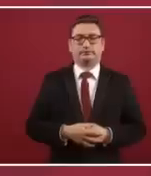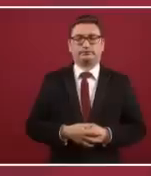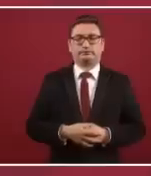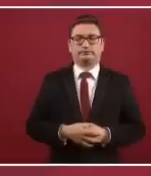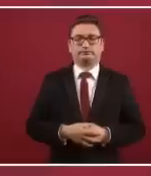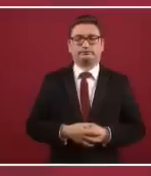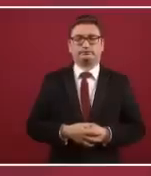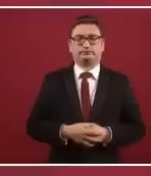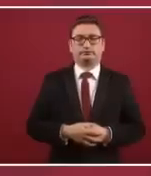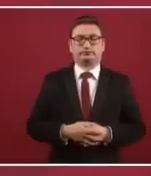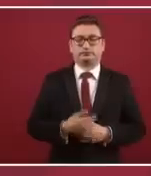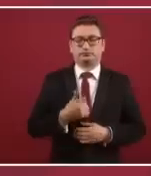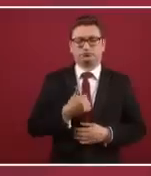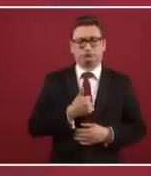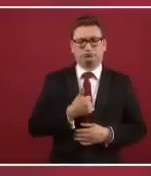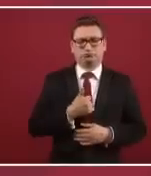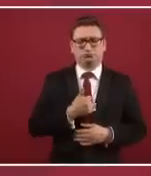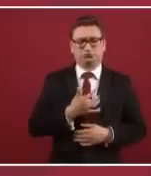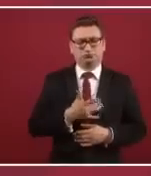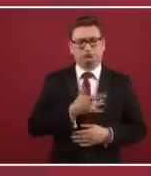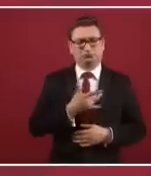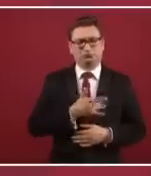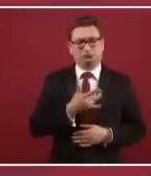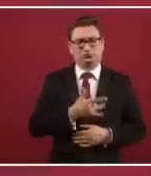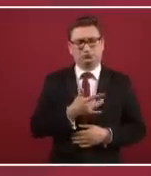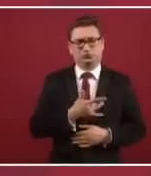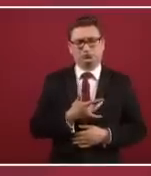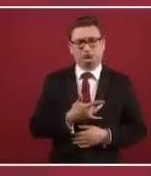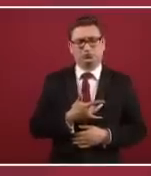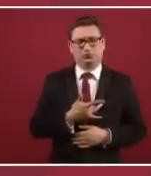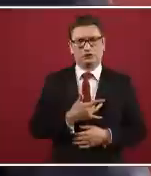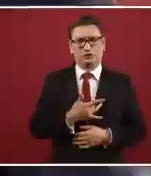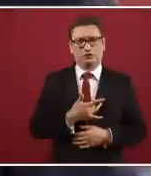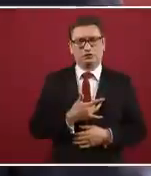considero que hay que evitar